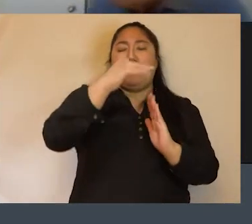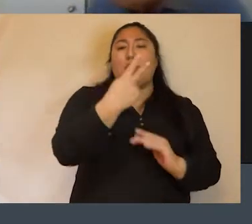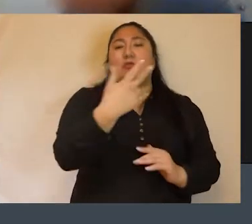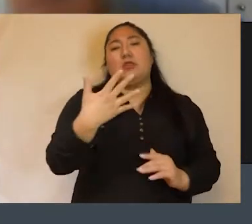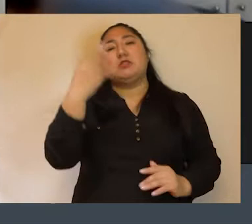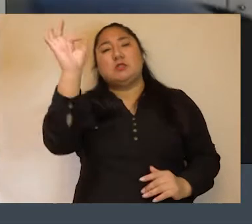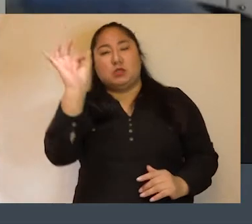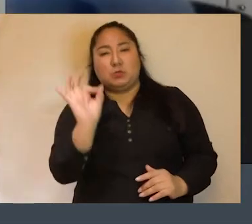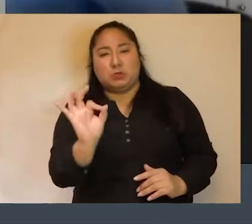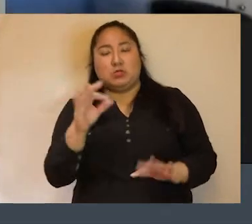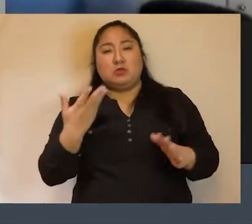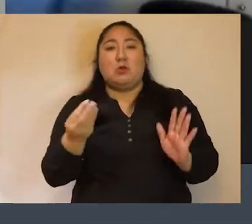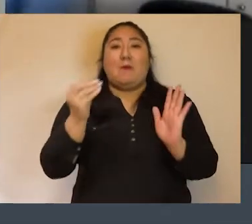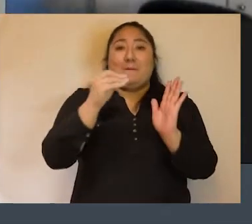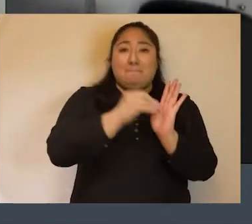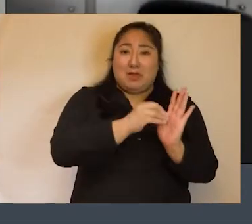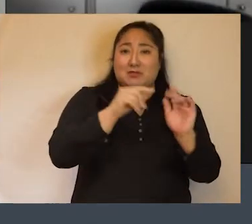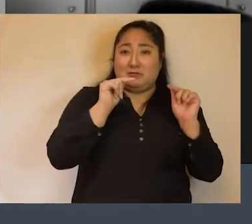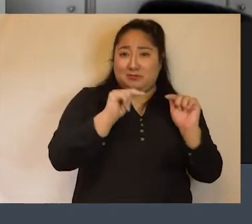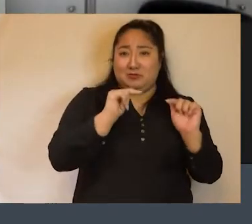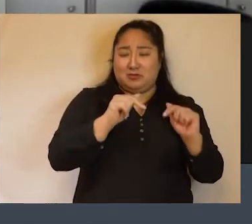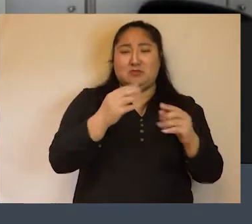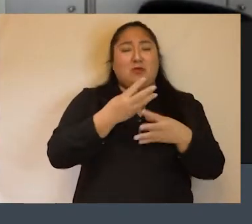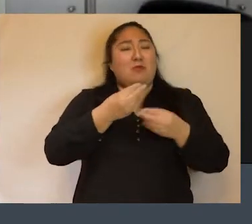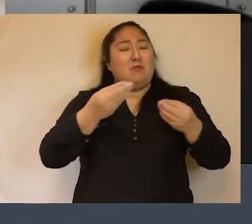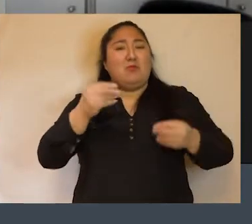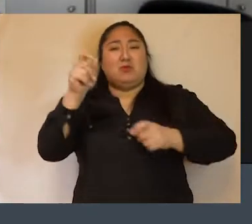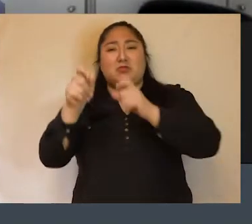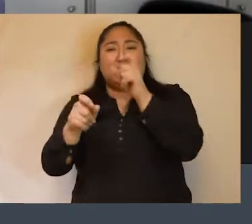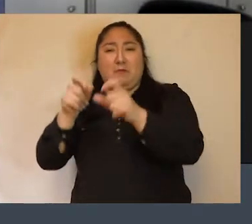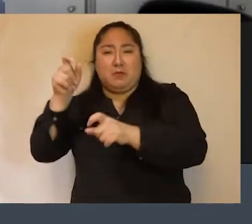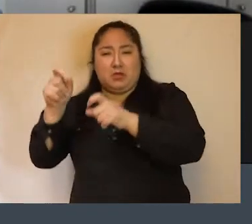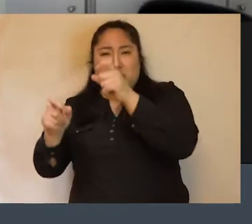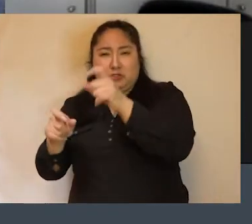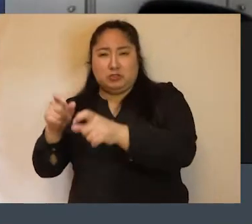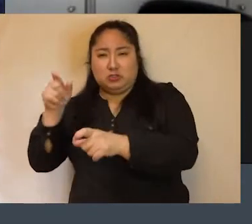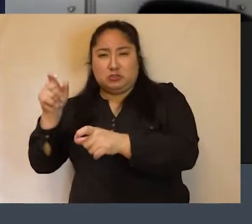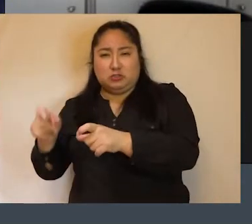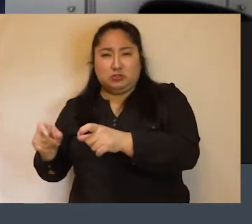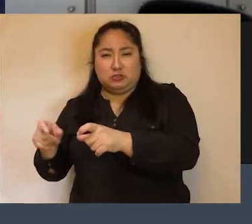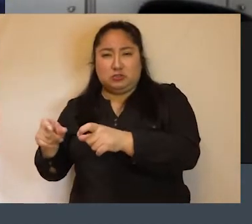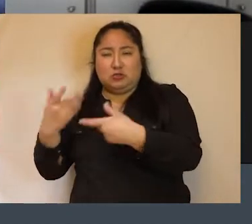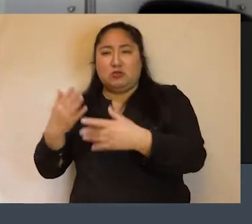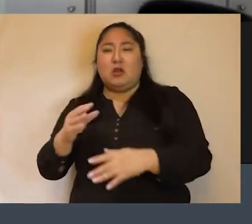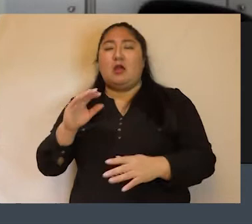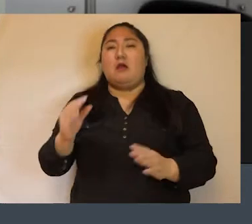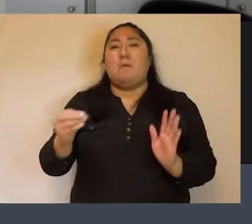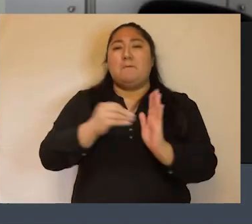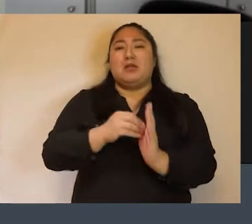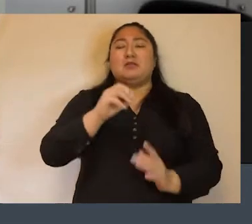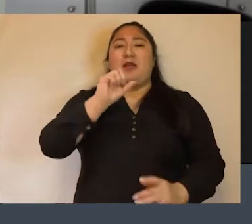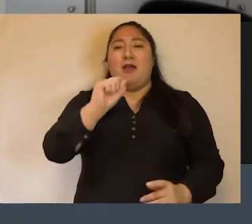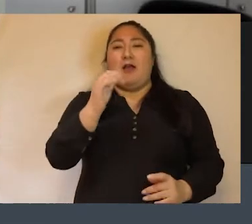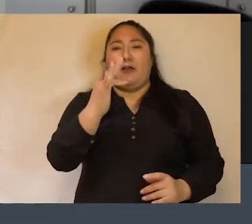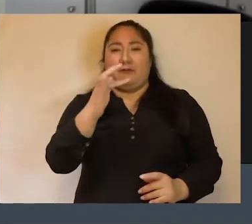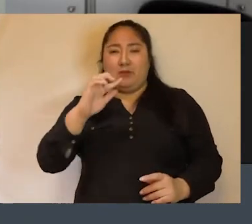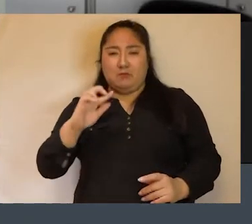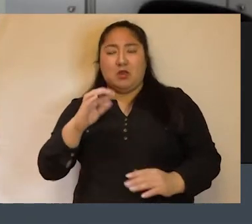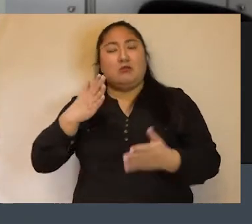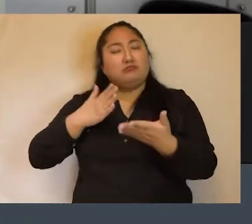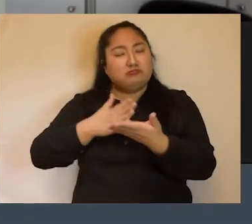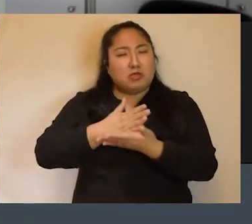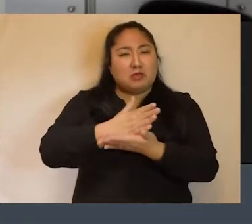un aumento del 25%. Además, junto con eso, muchos colectivos, como No Más AFP